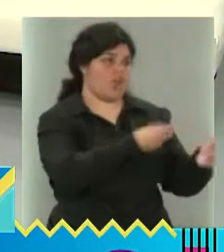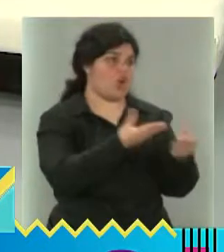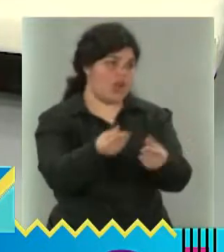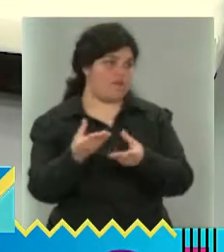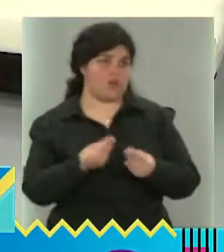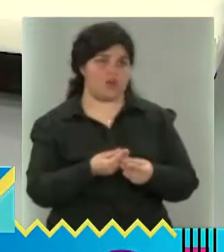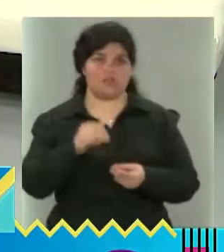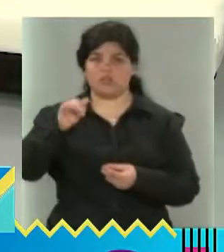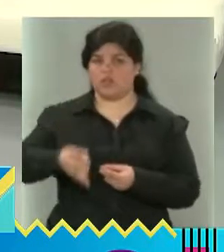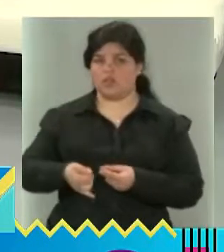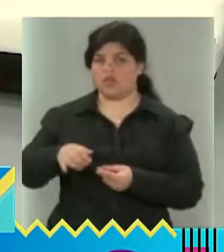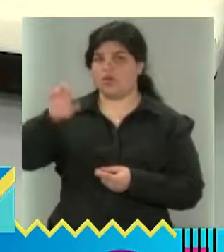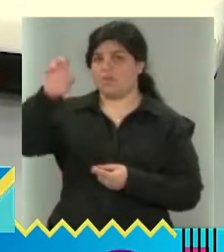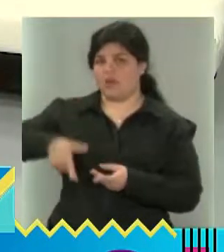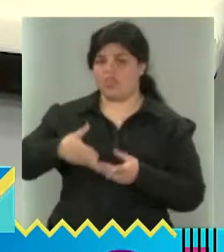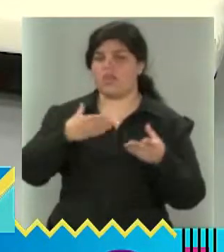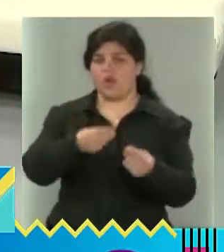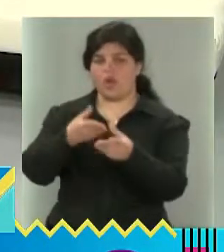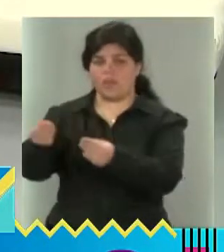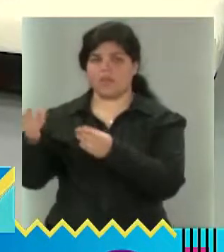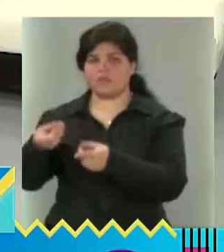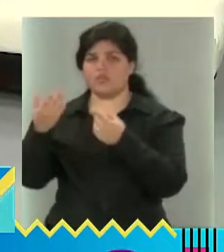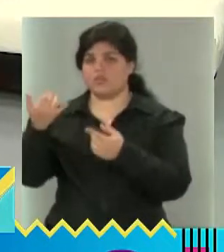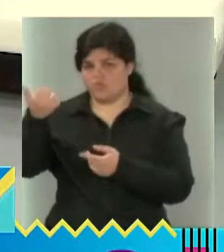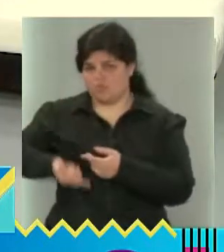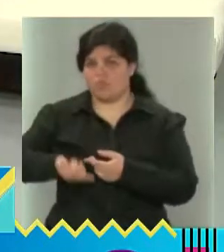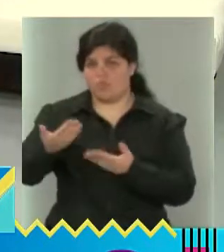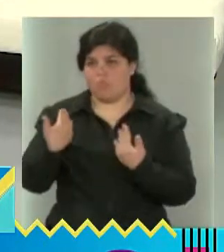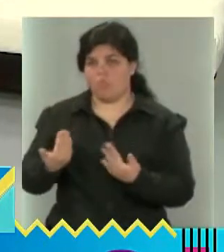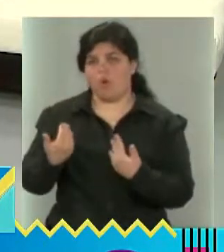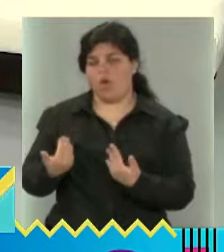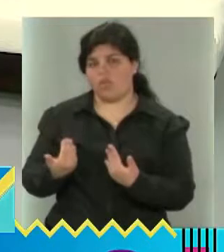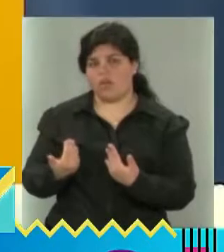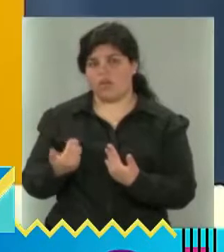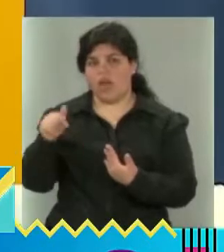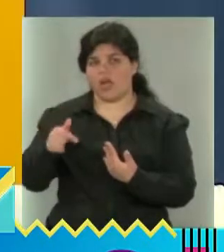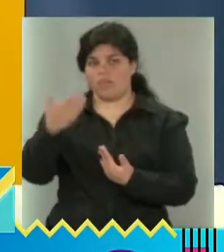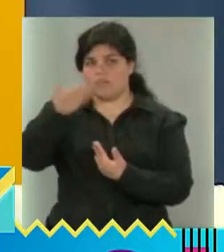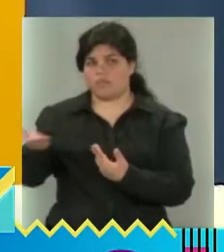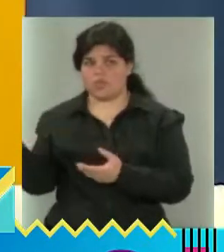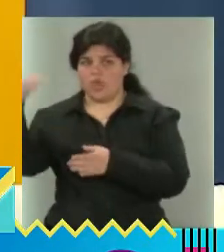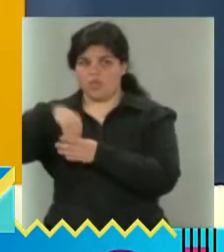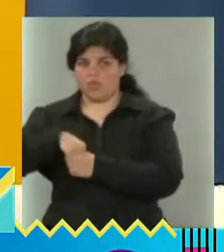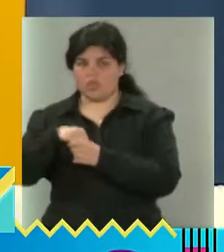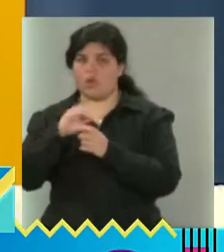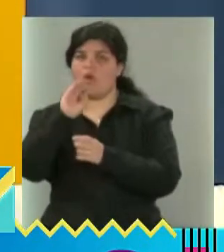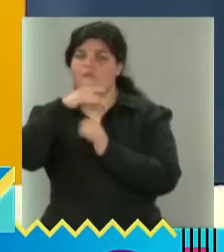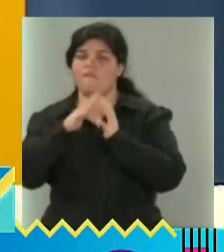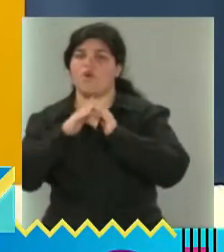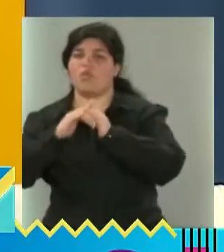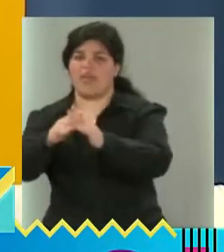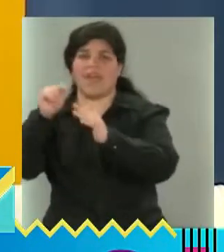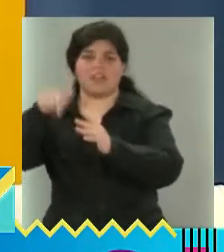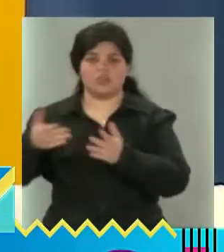hablamos de integración no hablamos solamente del sistema cooperativo, hay distintas formas de integración en que un productor se puede integrar a una bodega, que yo creo que eso también tenemos que